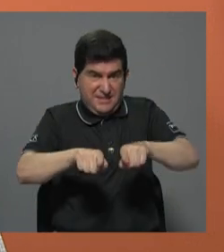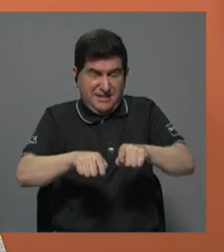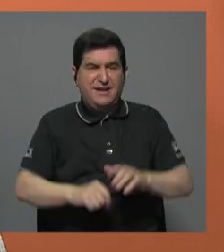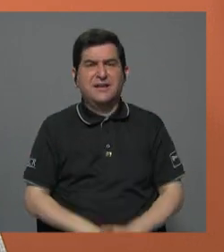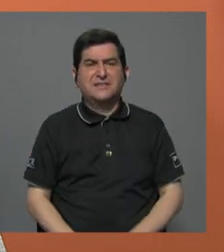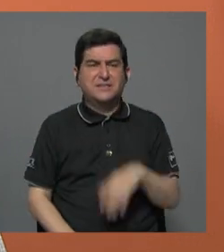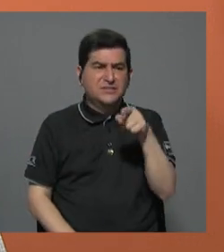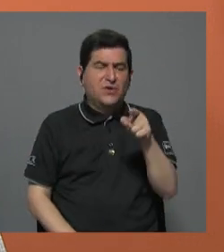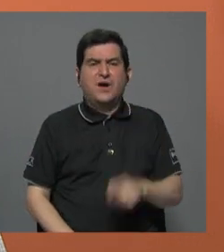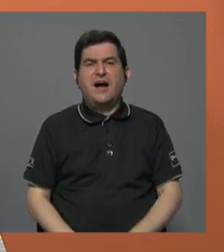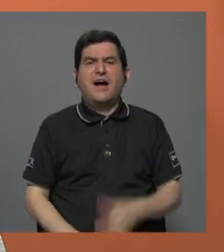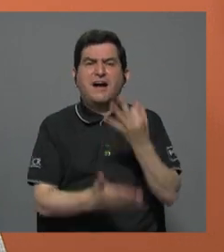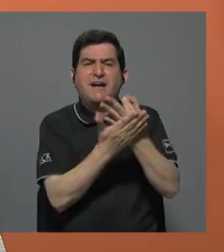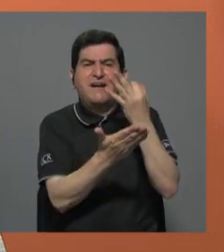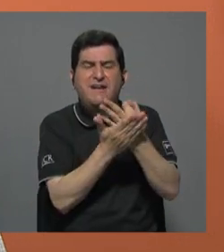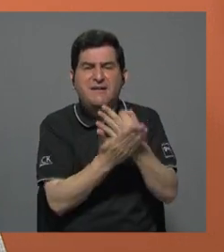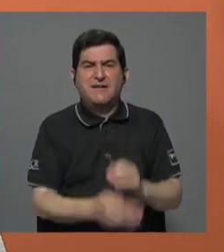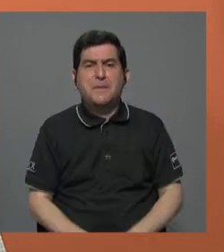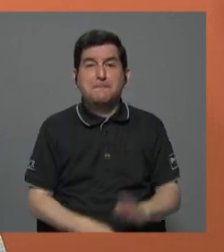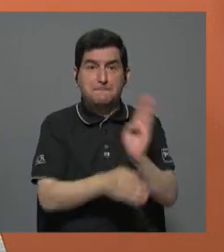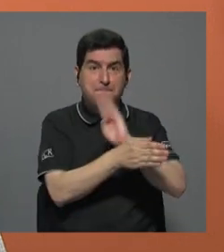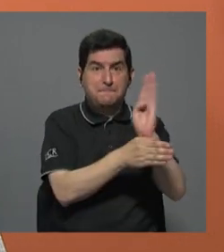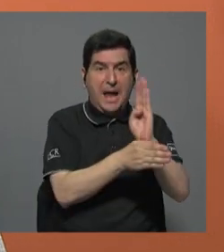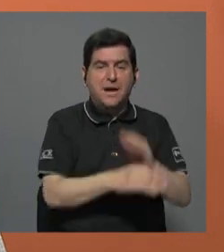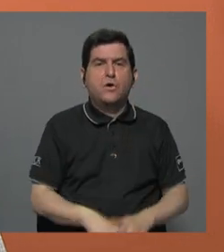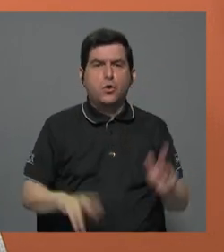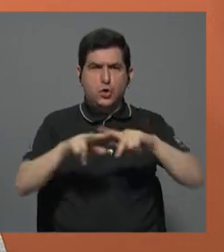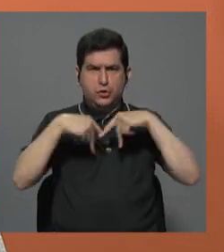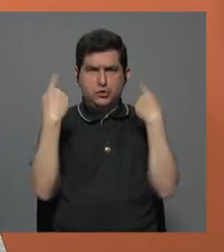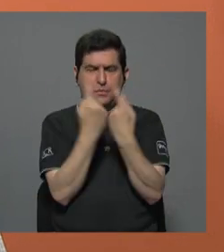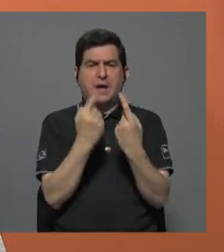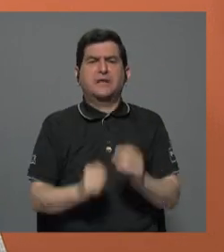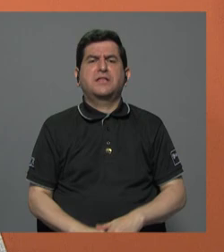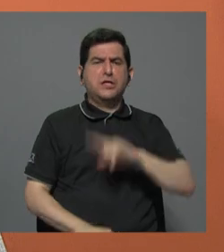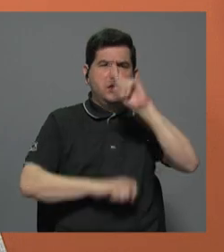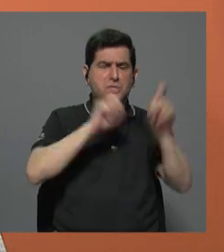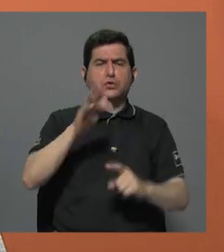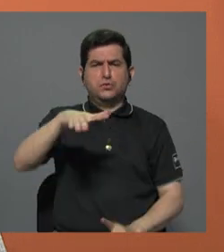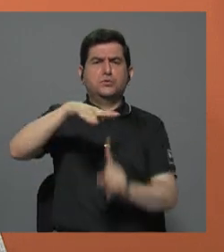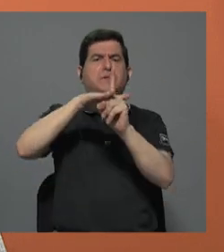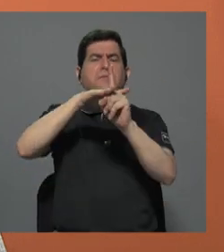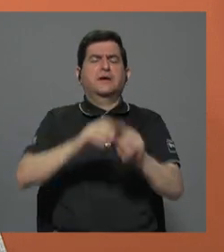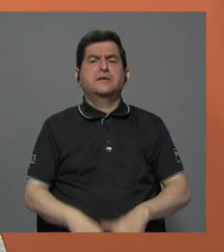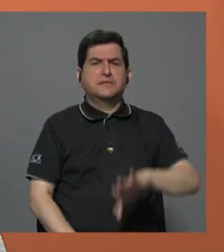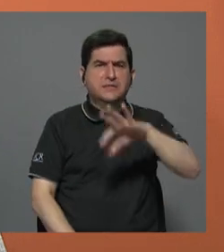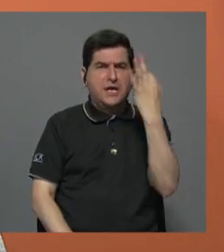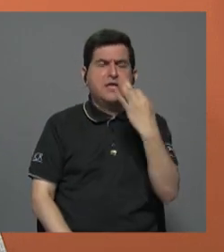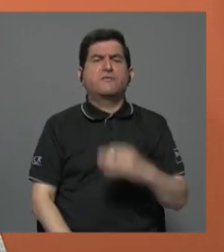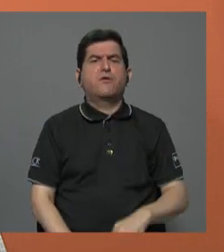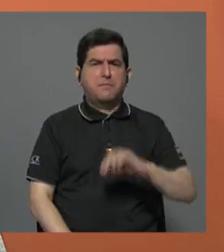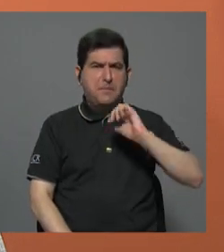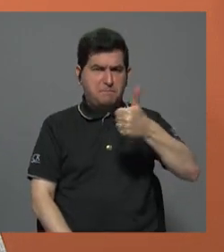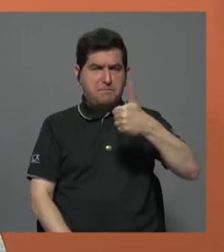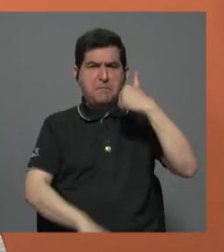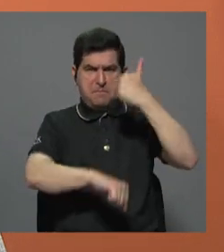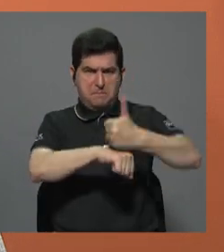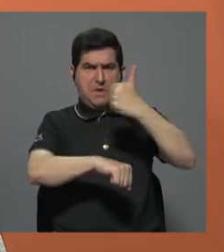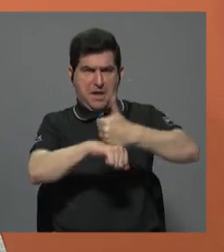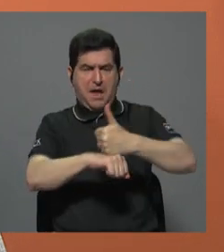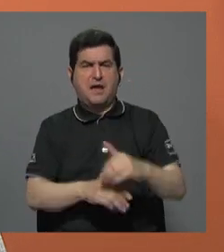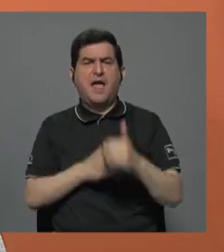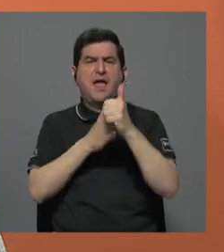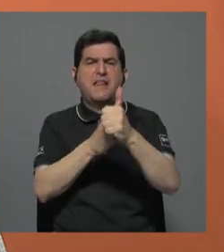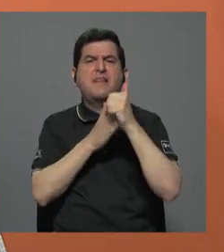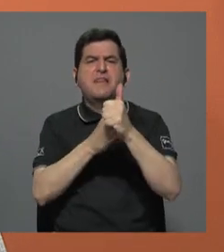este rubro digamos de financiamiento por bancos partidos que aparezcan encuestas y que aparezcan pues de una manera bien posicionado digamos a la delantera de la